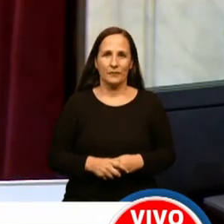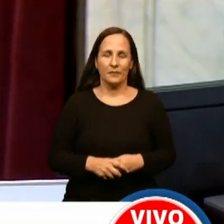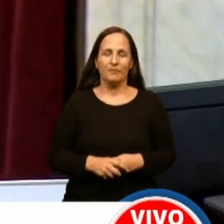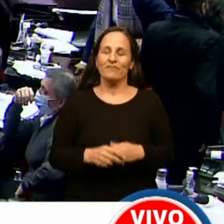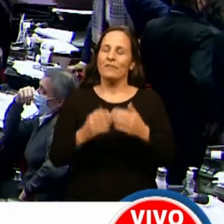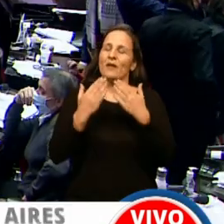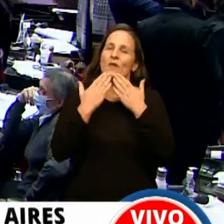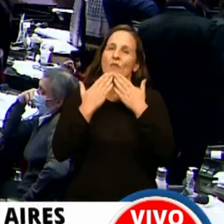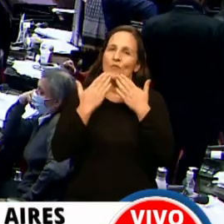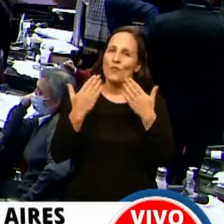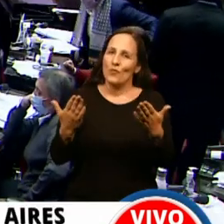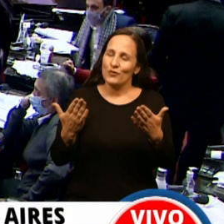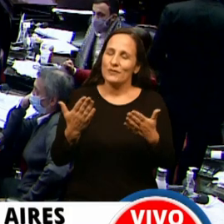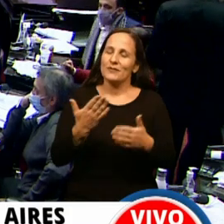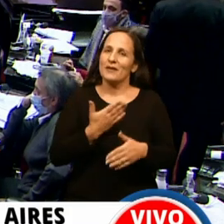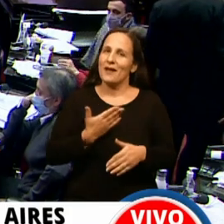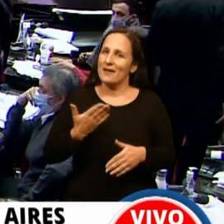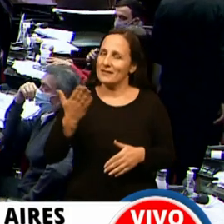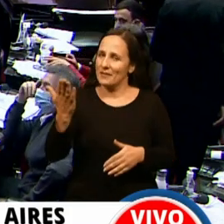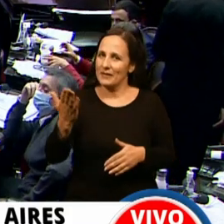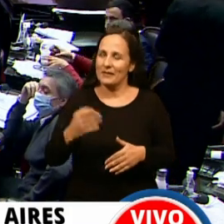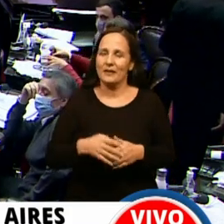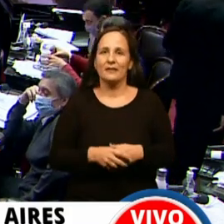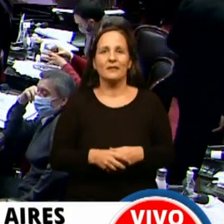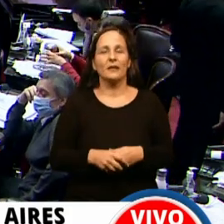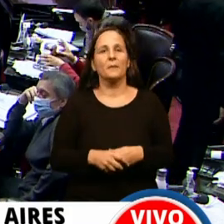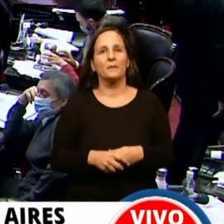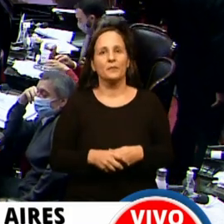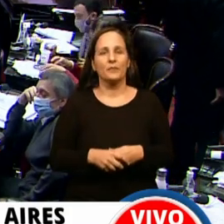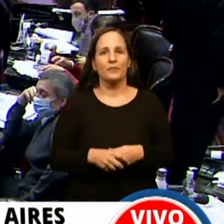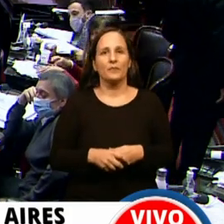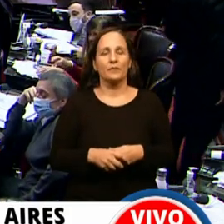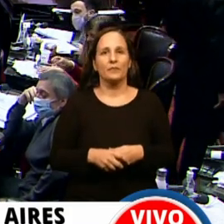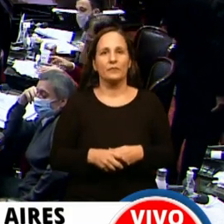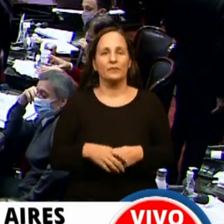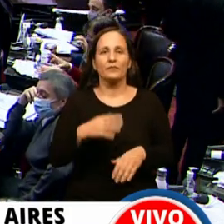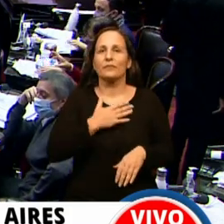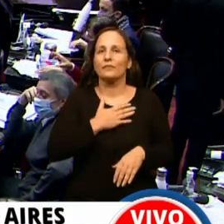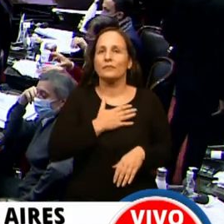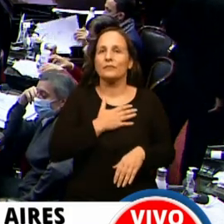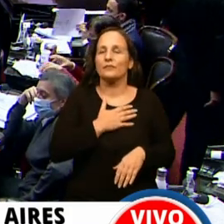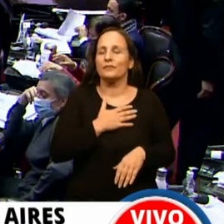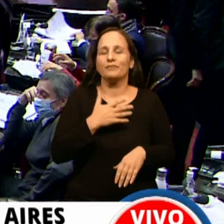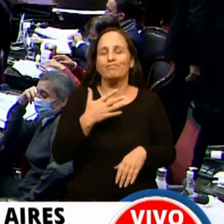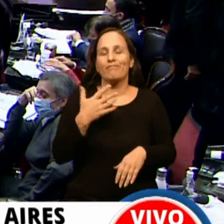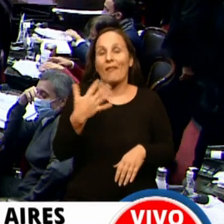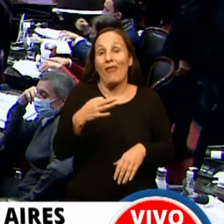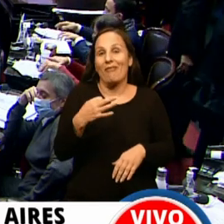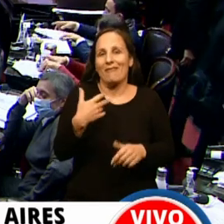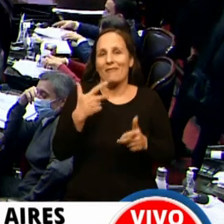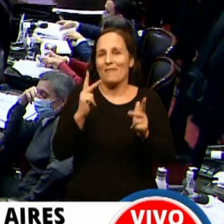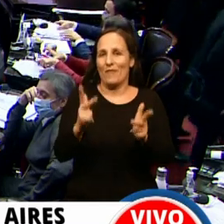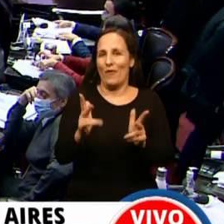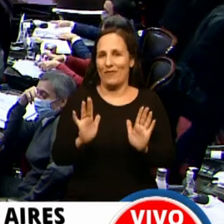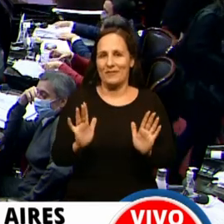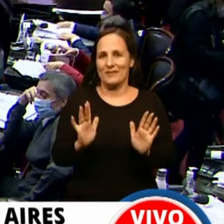muchísimas gracias señor presidente no puedo dejar de decirles a todos